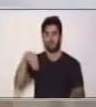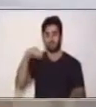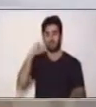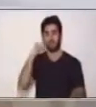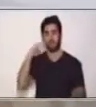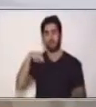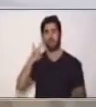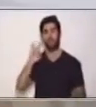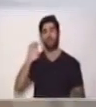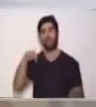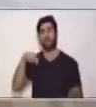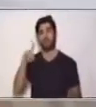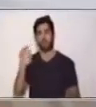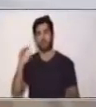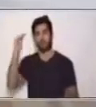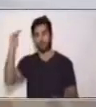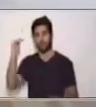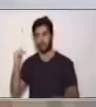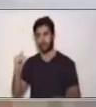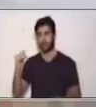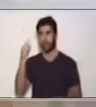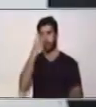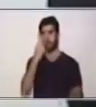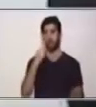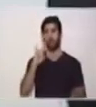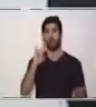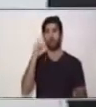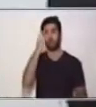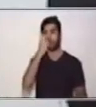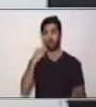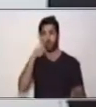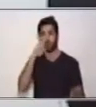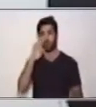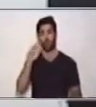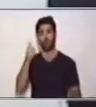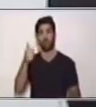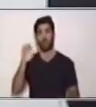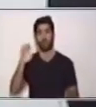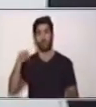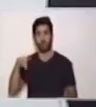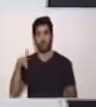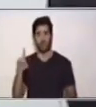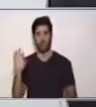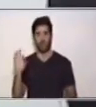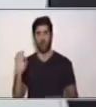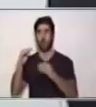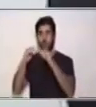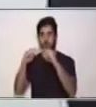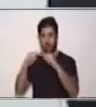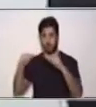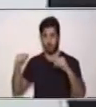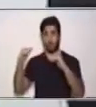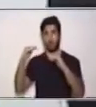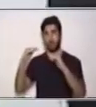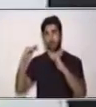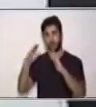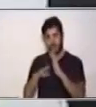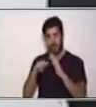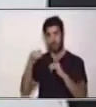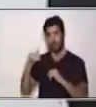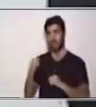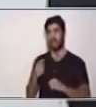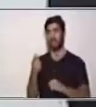le denomina minuendo, al siguiente se lo denomina sustraendo y tiene su signo que es menos